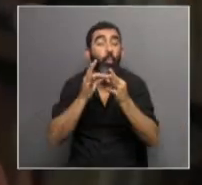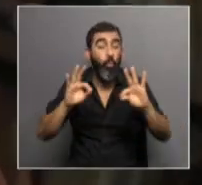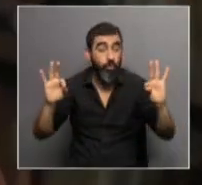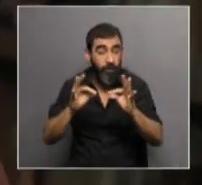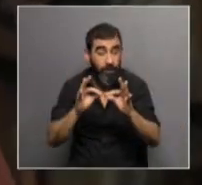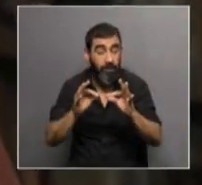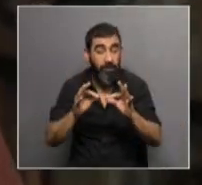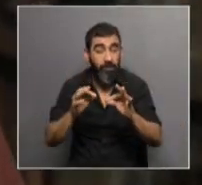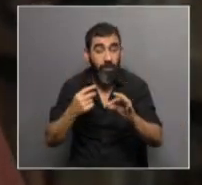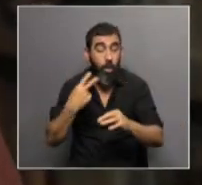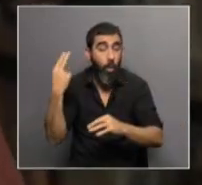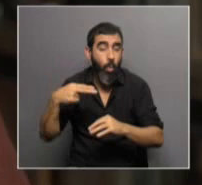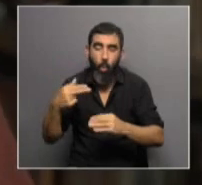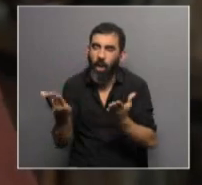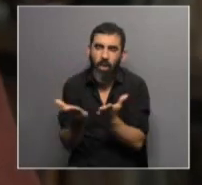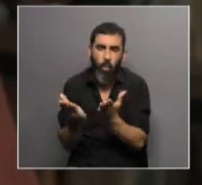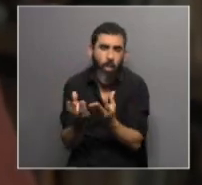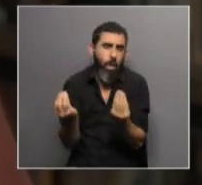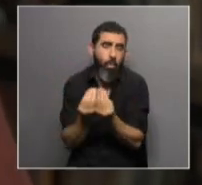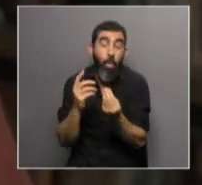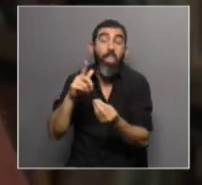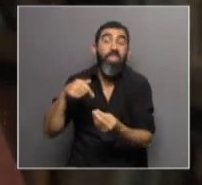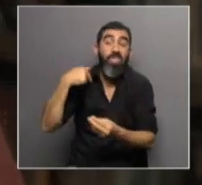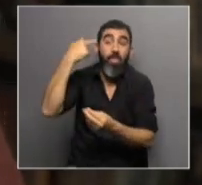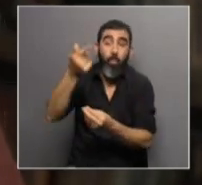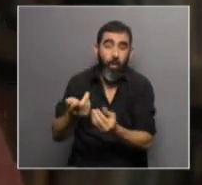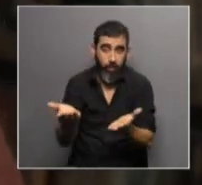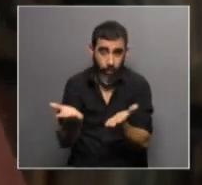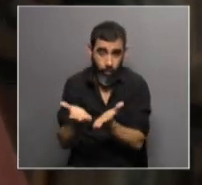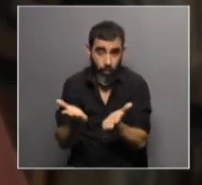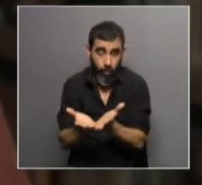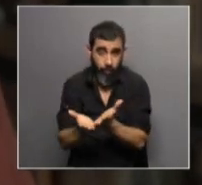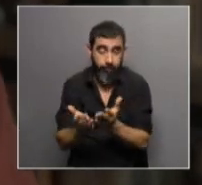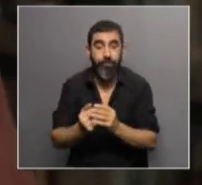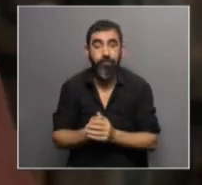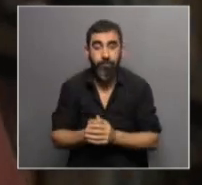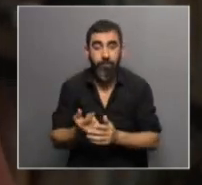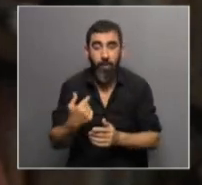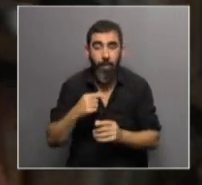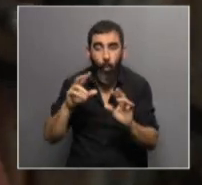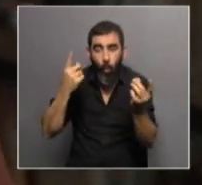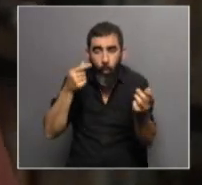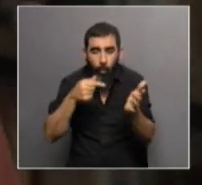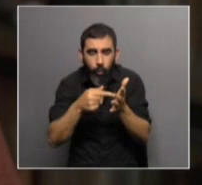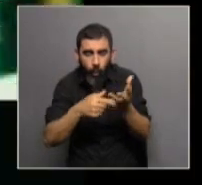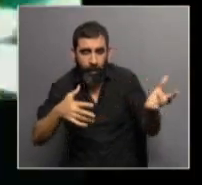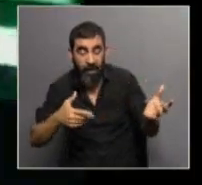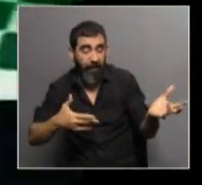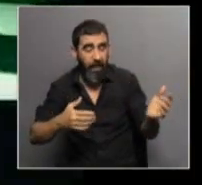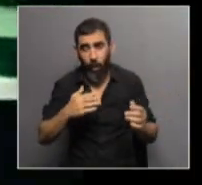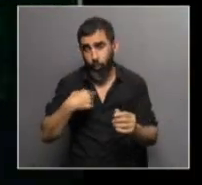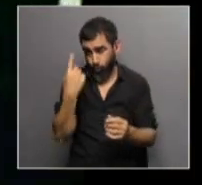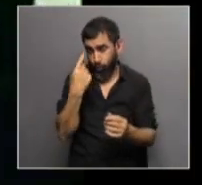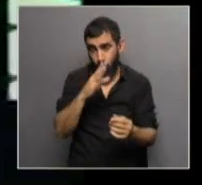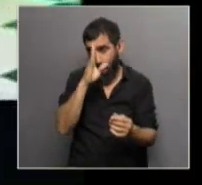nunca estudié mucha música estudio después cosas pero no estuvieron instrumentos no están aprendiendo solo